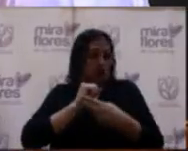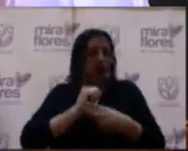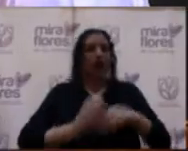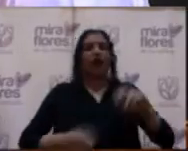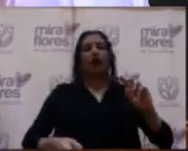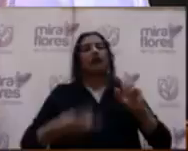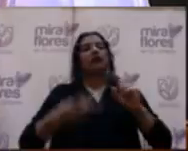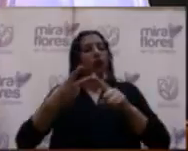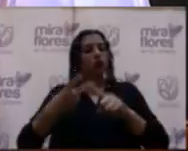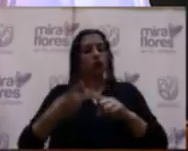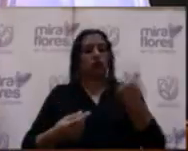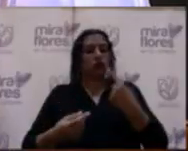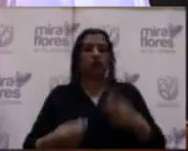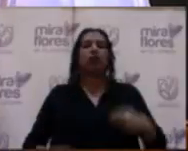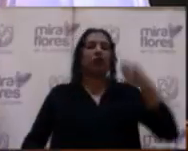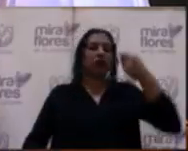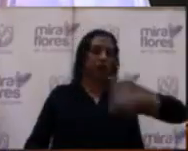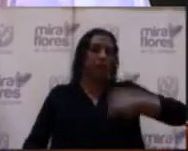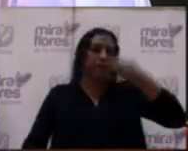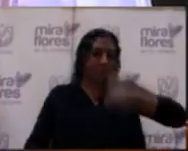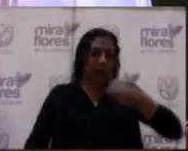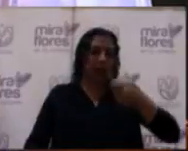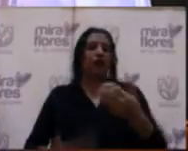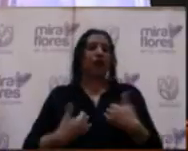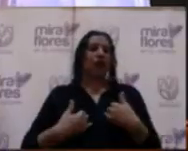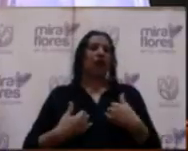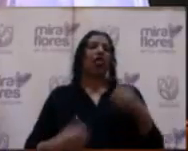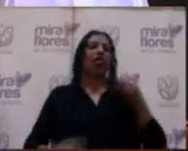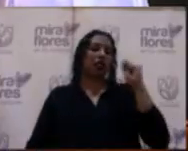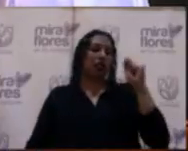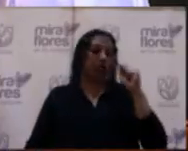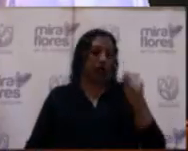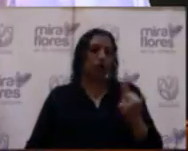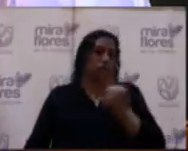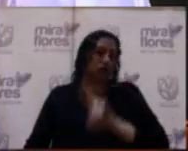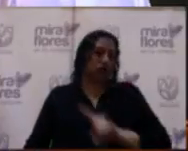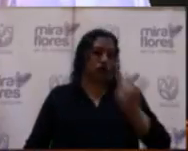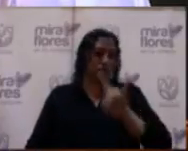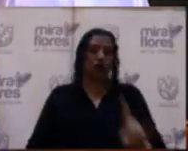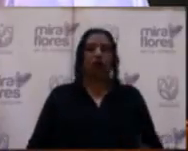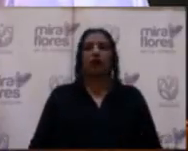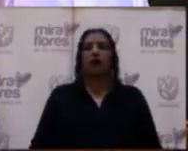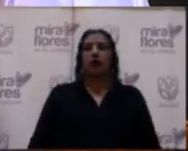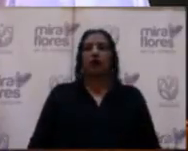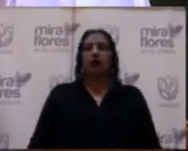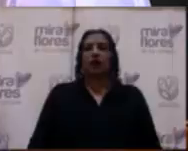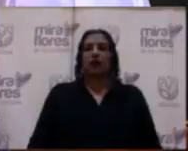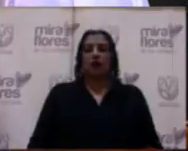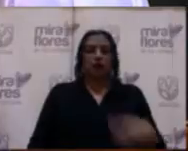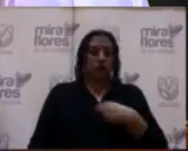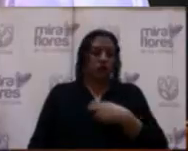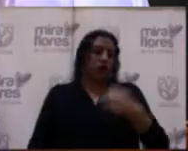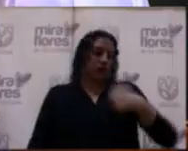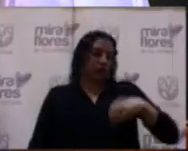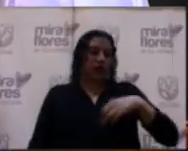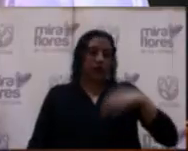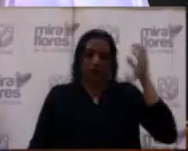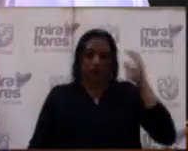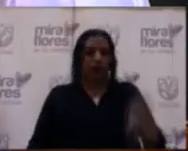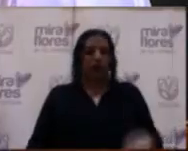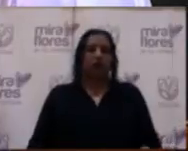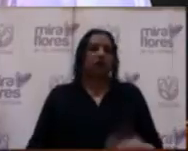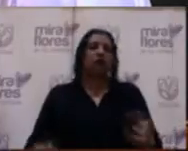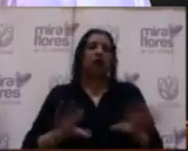no solamente porque se pague ese un derecho de uso, nosotros como Municipalidad de Miraflores no hagamos